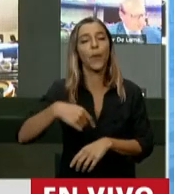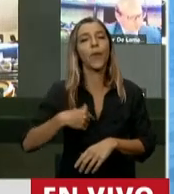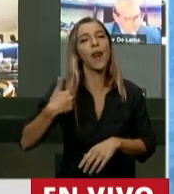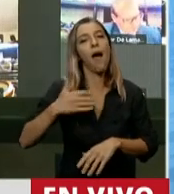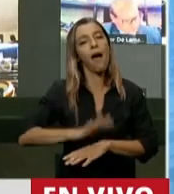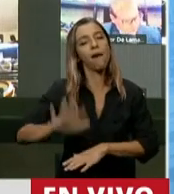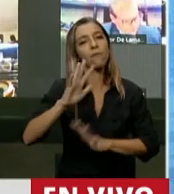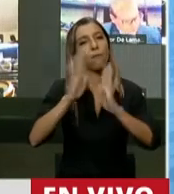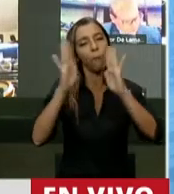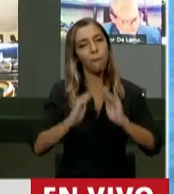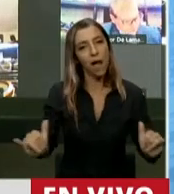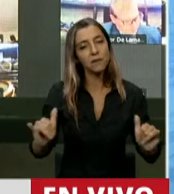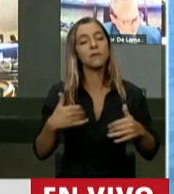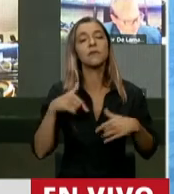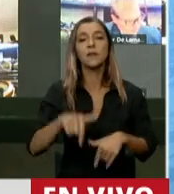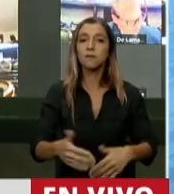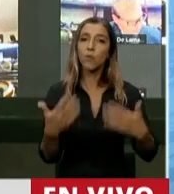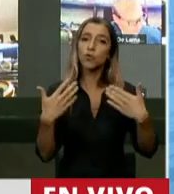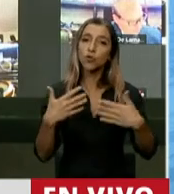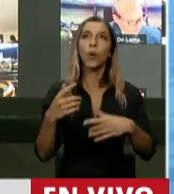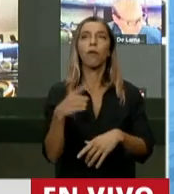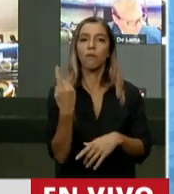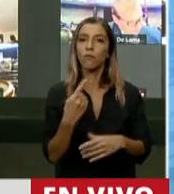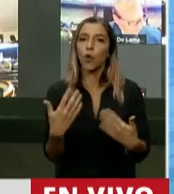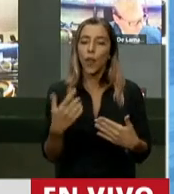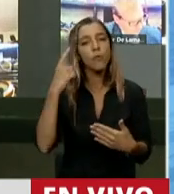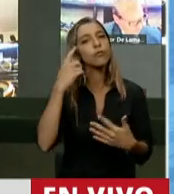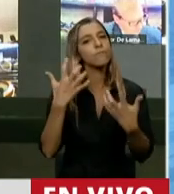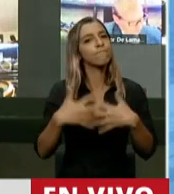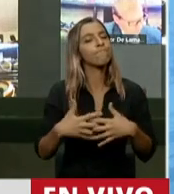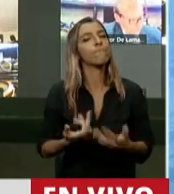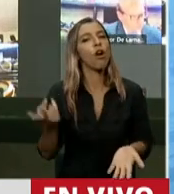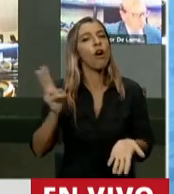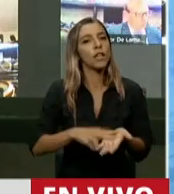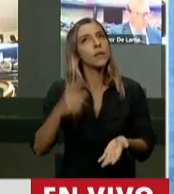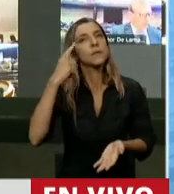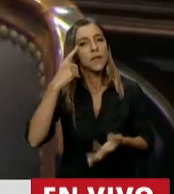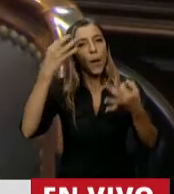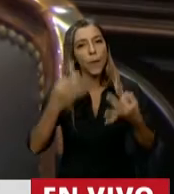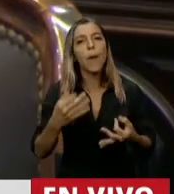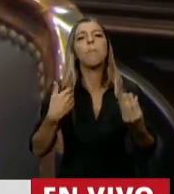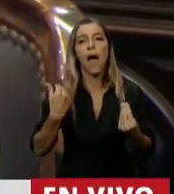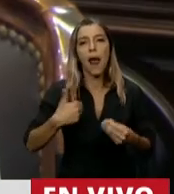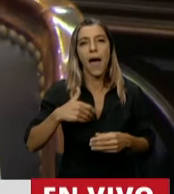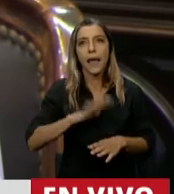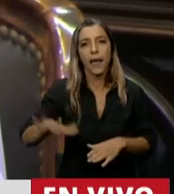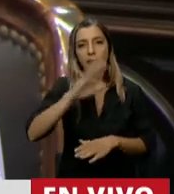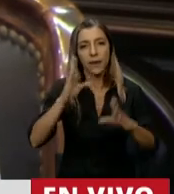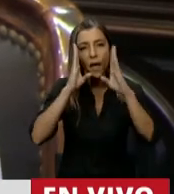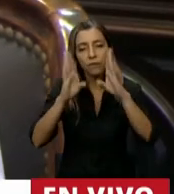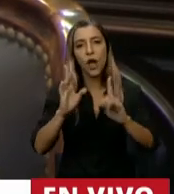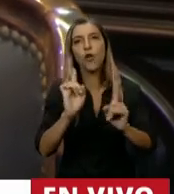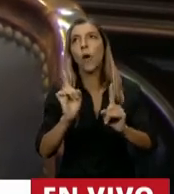oportunidad para repensar todo y empezar a pensar en el país y no en los intereses particulares muchas gracias señora